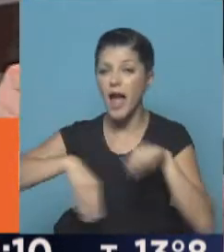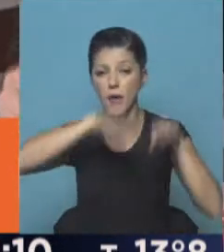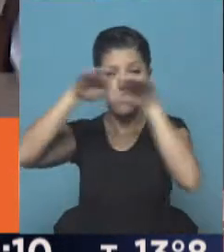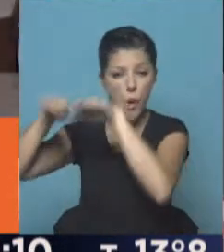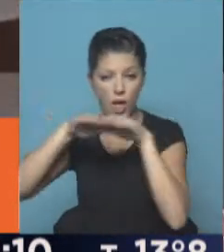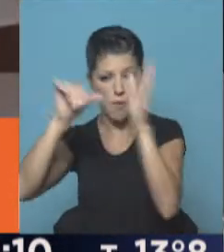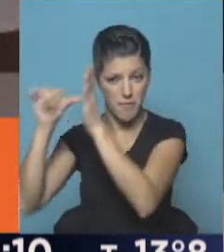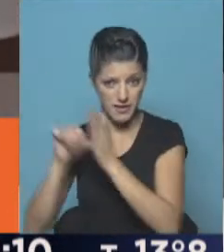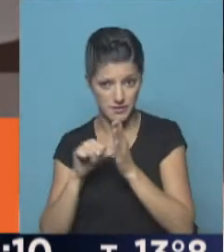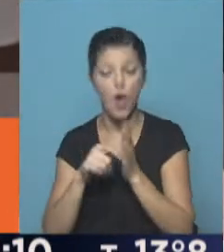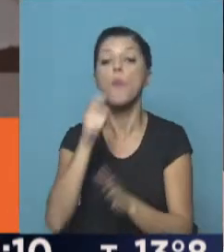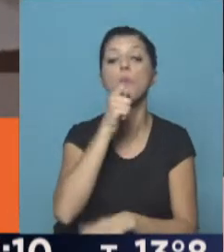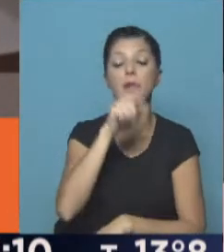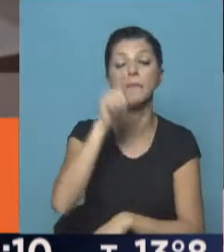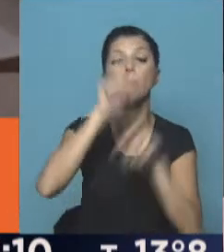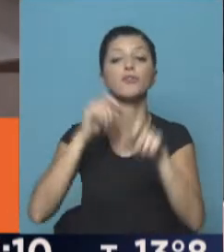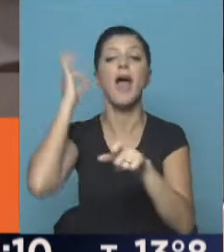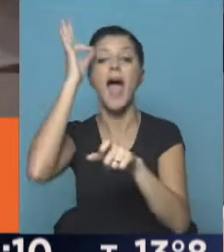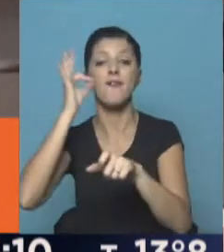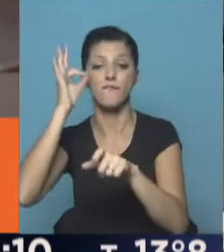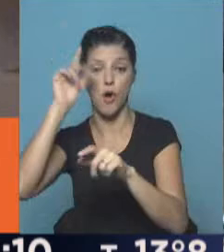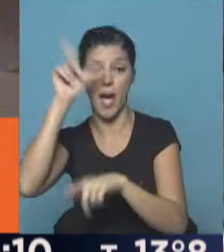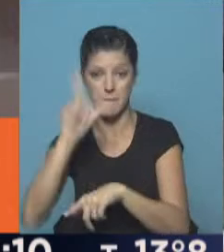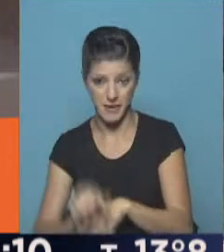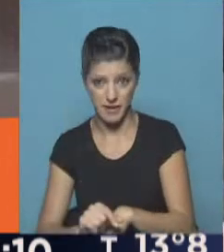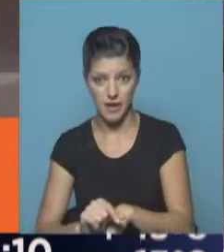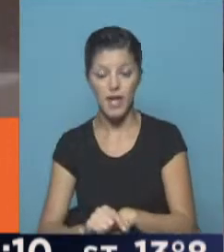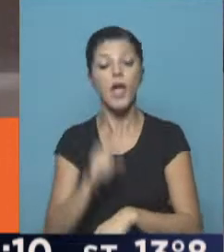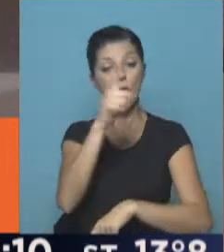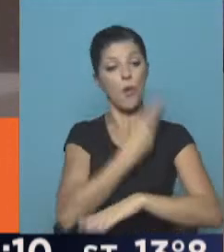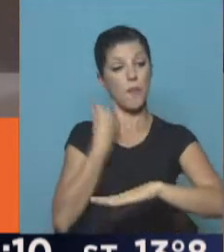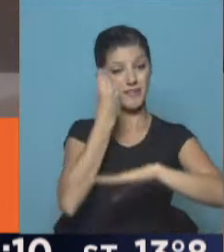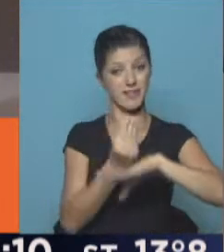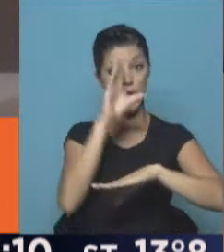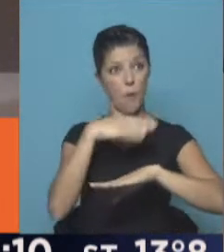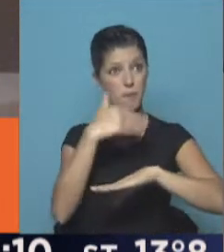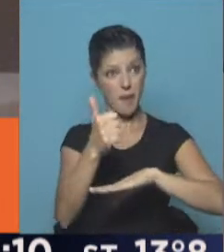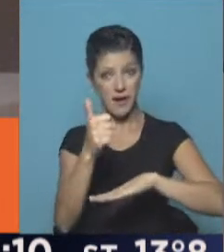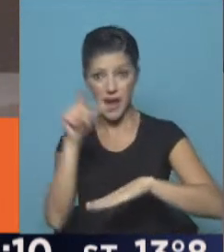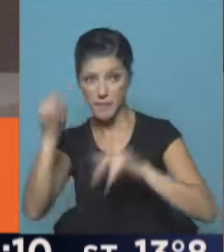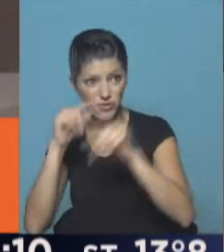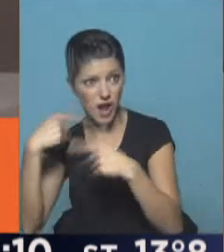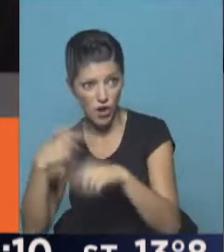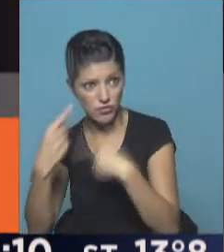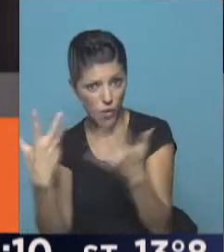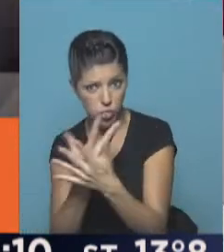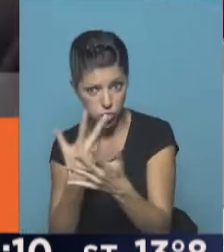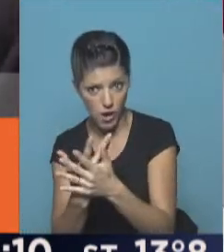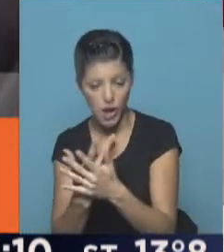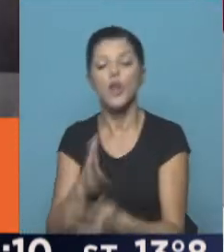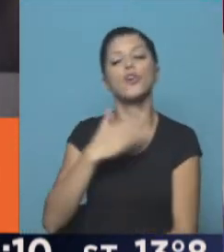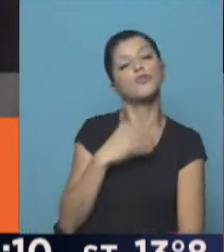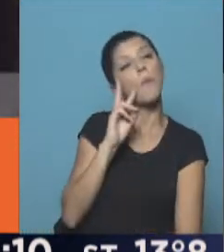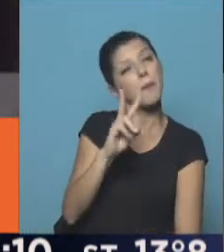fue la población afroamericana, que durante Obama no vio ninguna ganancia. El Obama que vemos nosotros no es el Obama que veían los